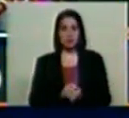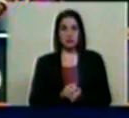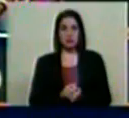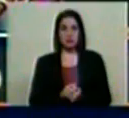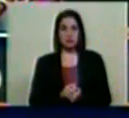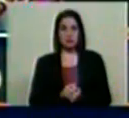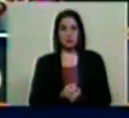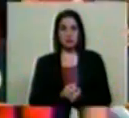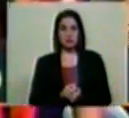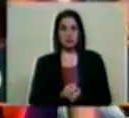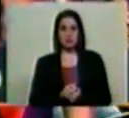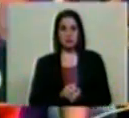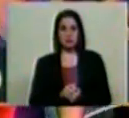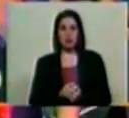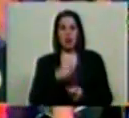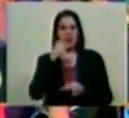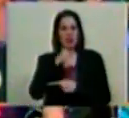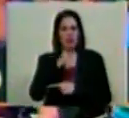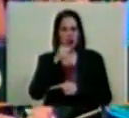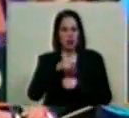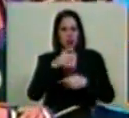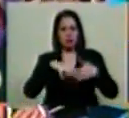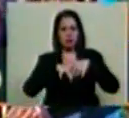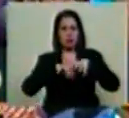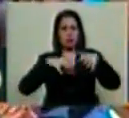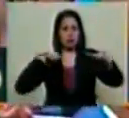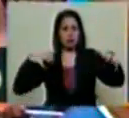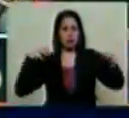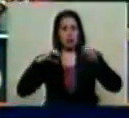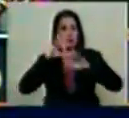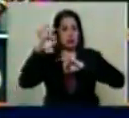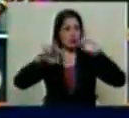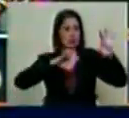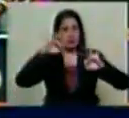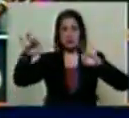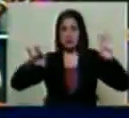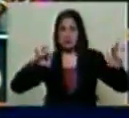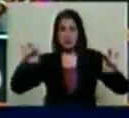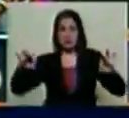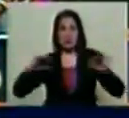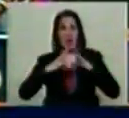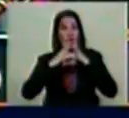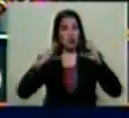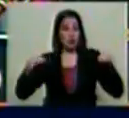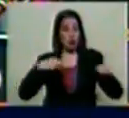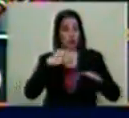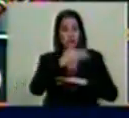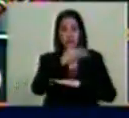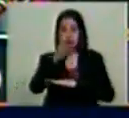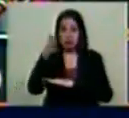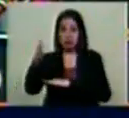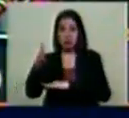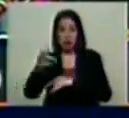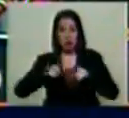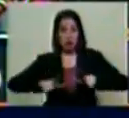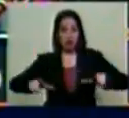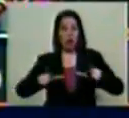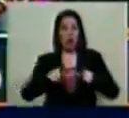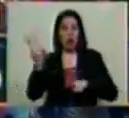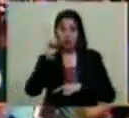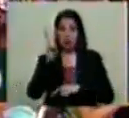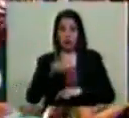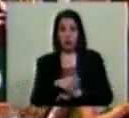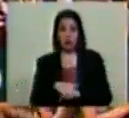y que debemos multiplicar y debemos llevar a todos los rincones de la patria.